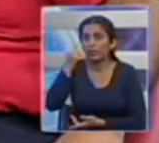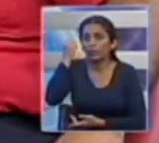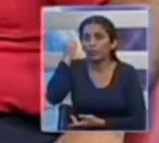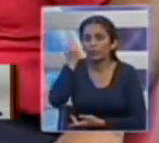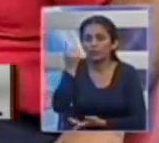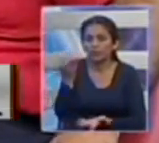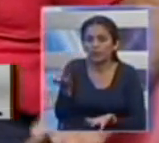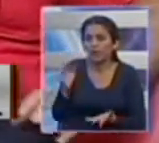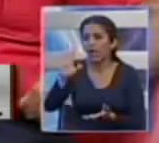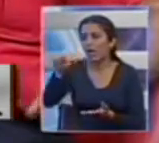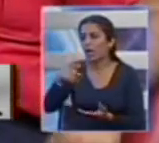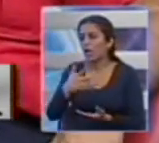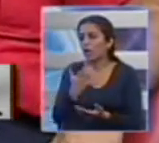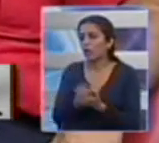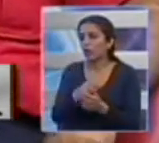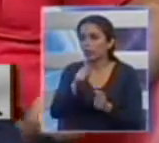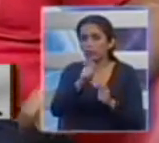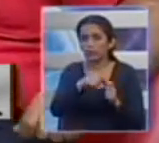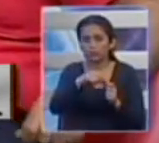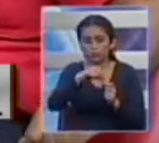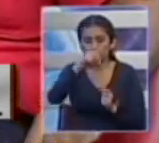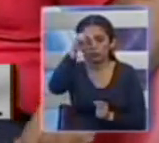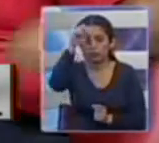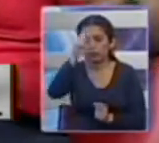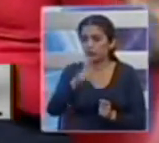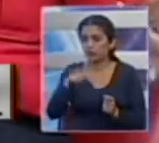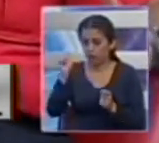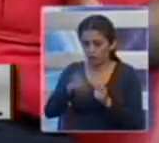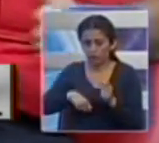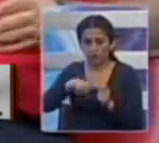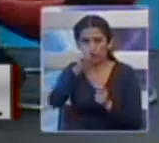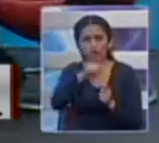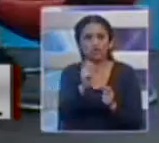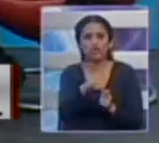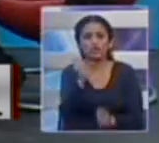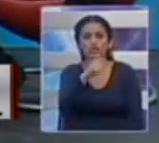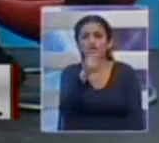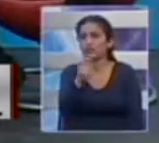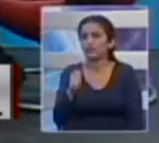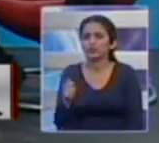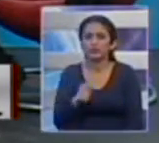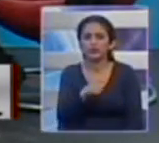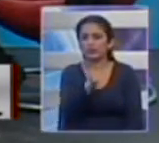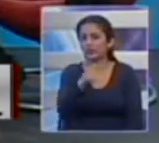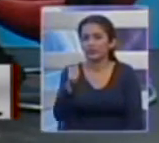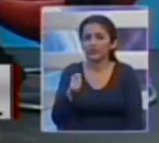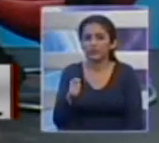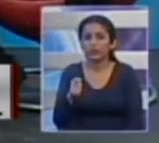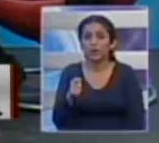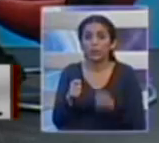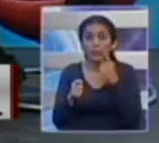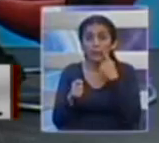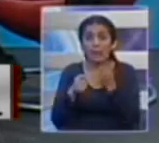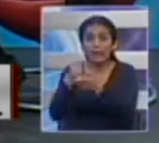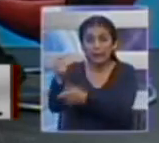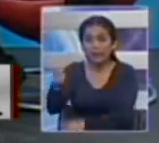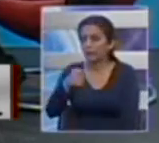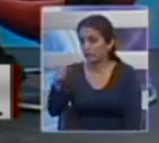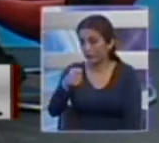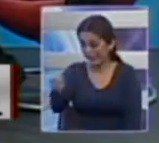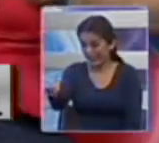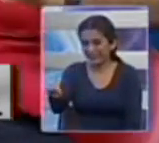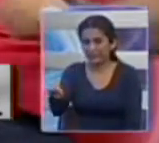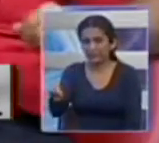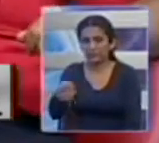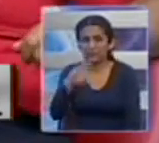yo te compro un chispeador. Sí, pero si el mismo papá me está facilitando el chispeador, bueno, pues ¿cuál es la diferencia? Que